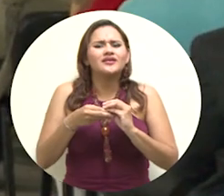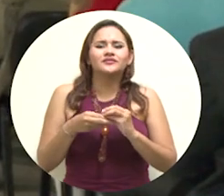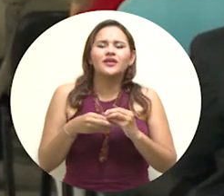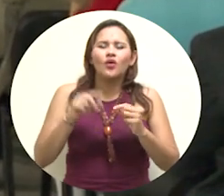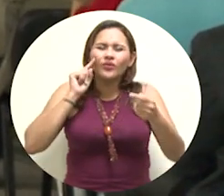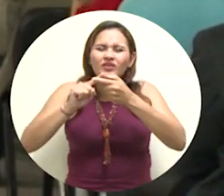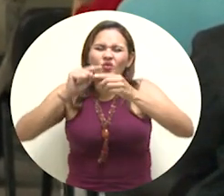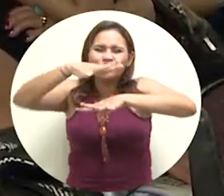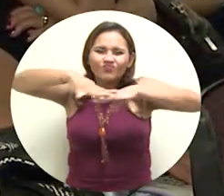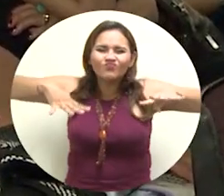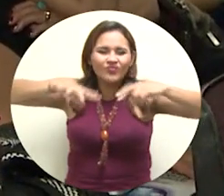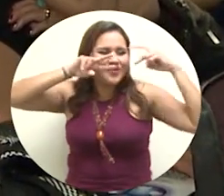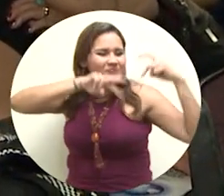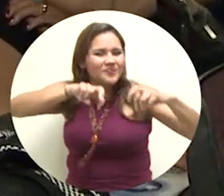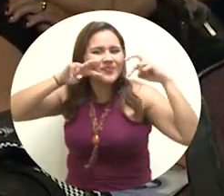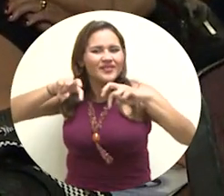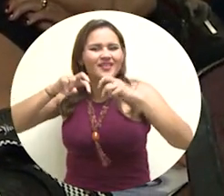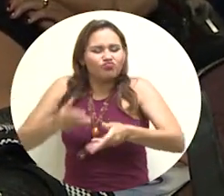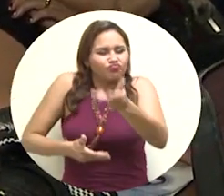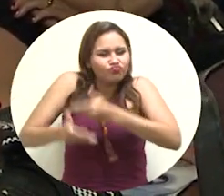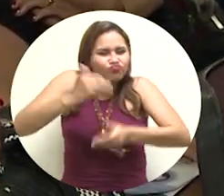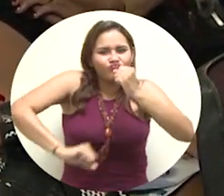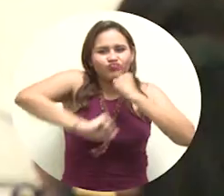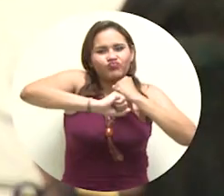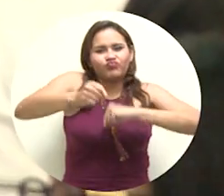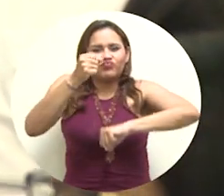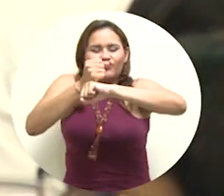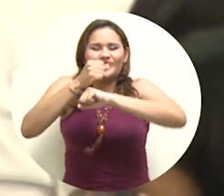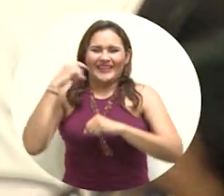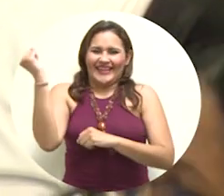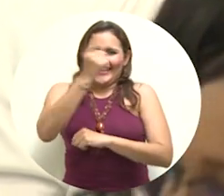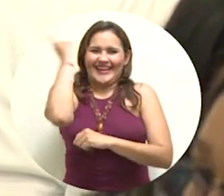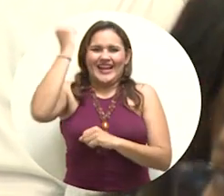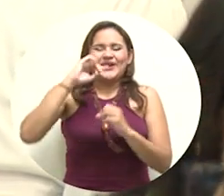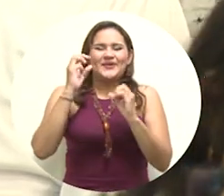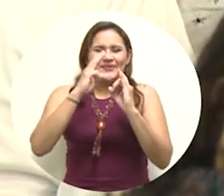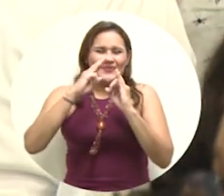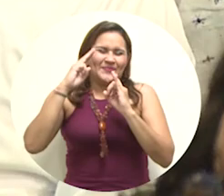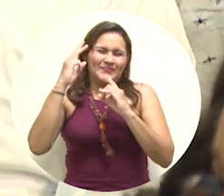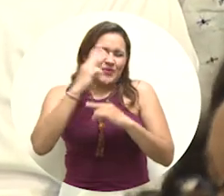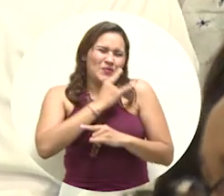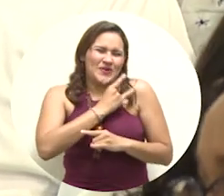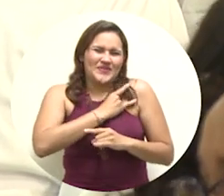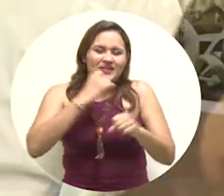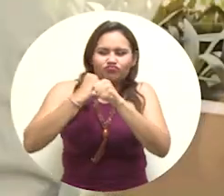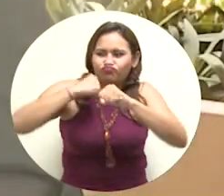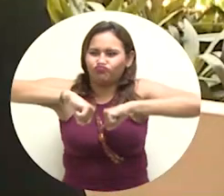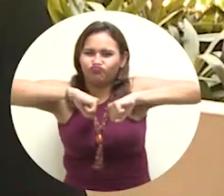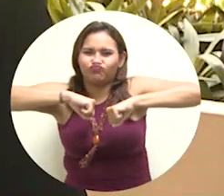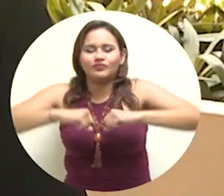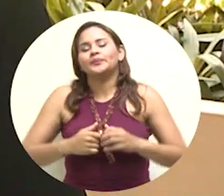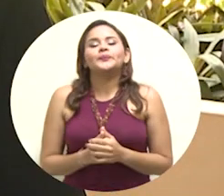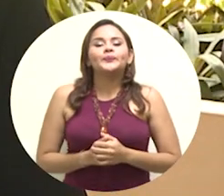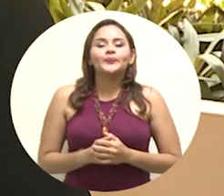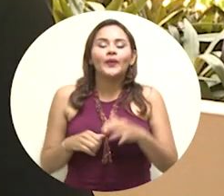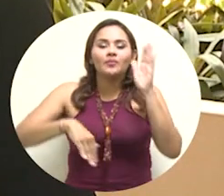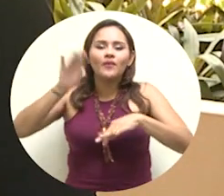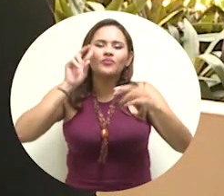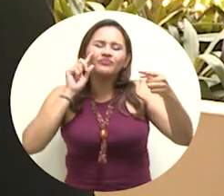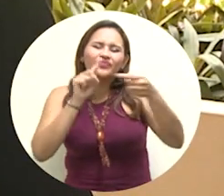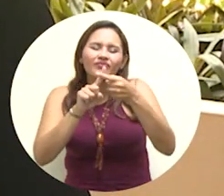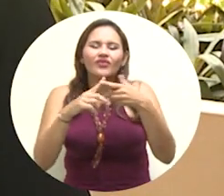redes de investigación, de cooperación entre universidades que antes no trabajaban. En las políticas públicas de pequeñas y medianas